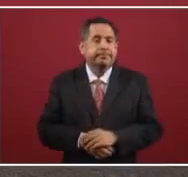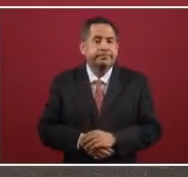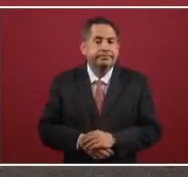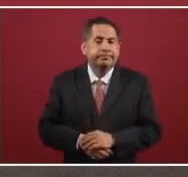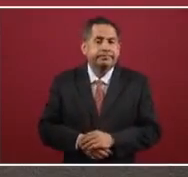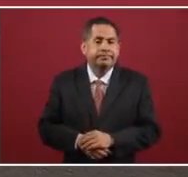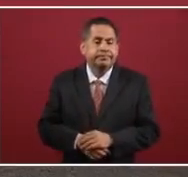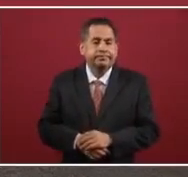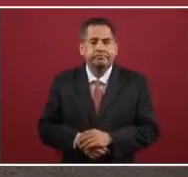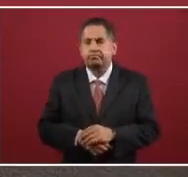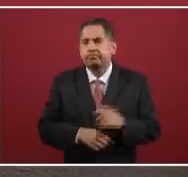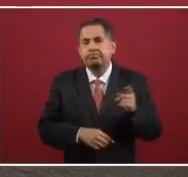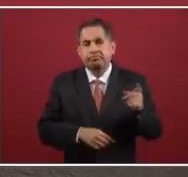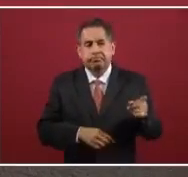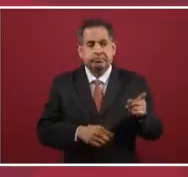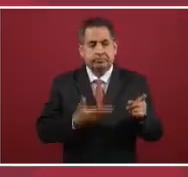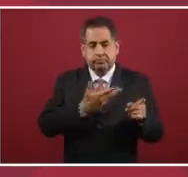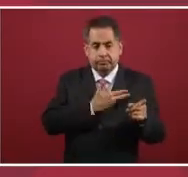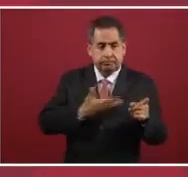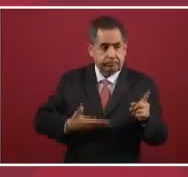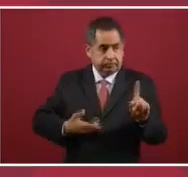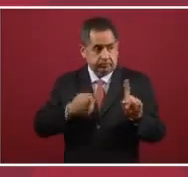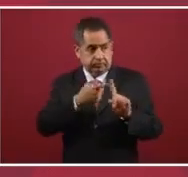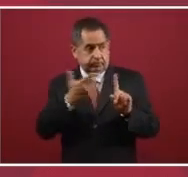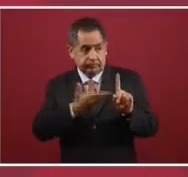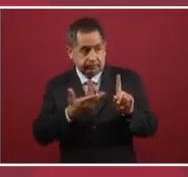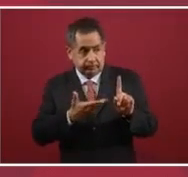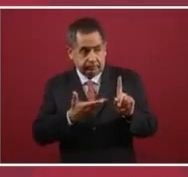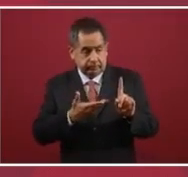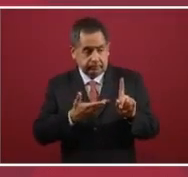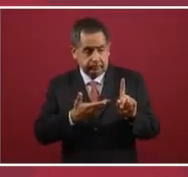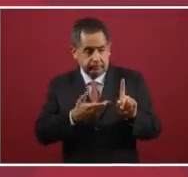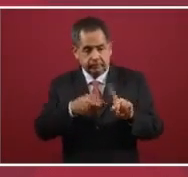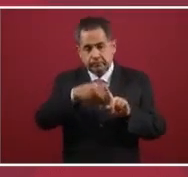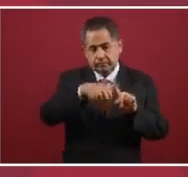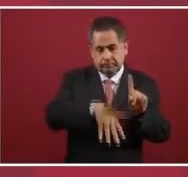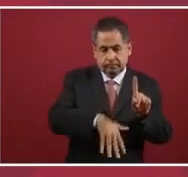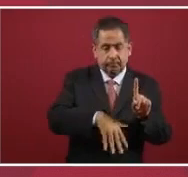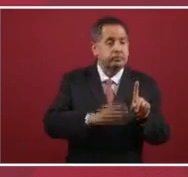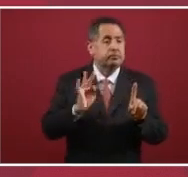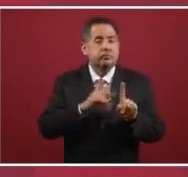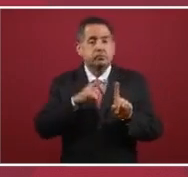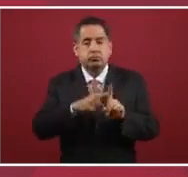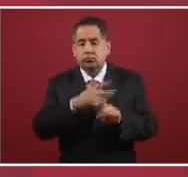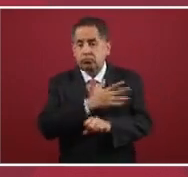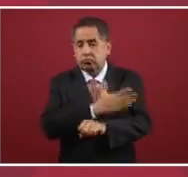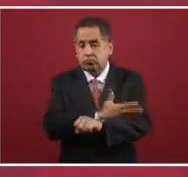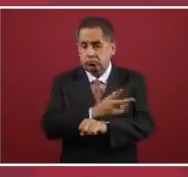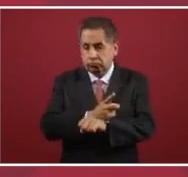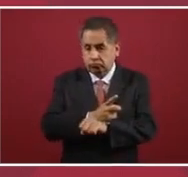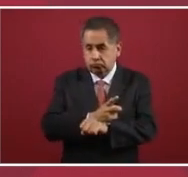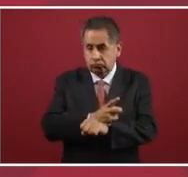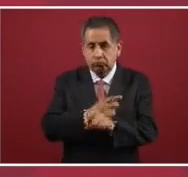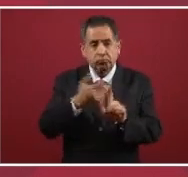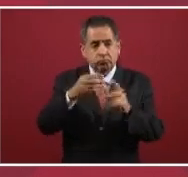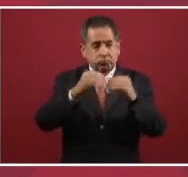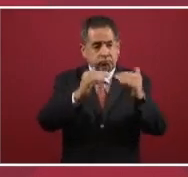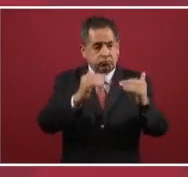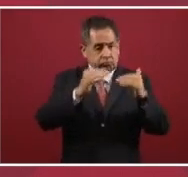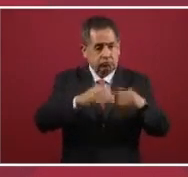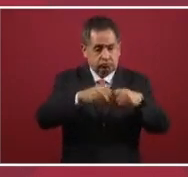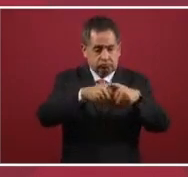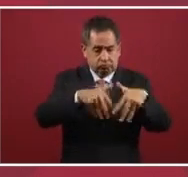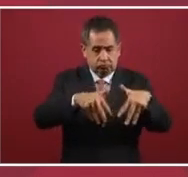el proceder del presidente. Si el presidente actúa de manera honesta, esto va